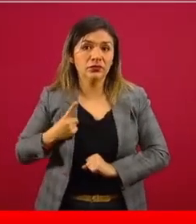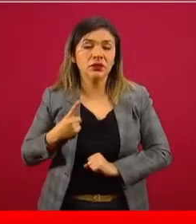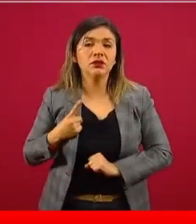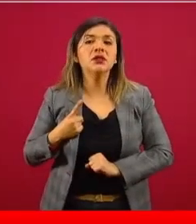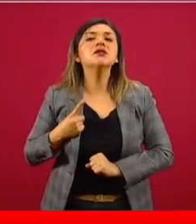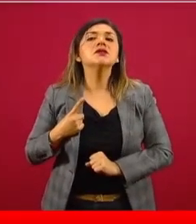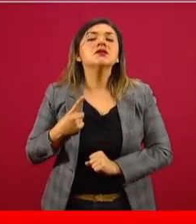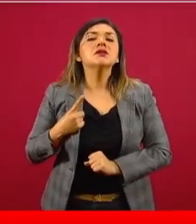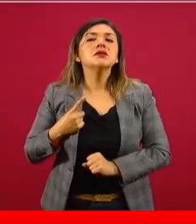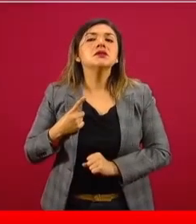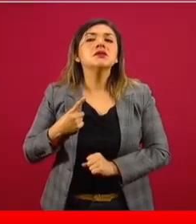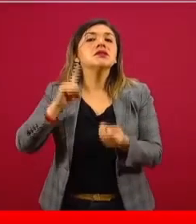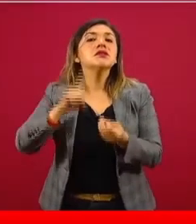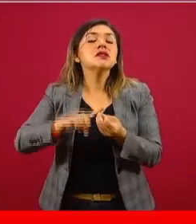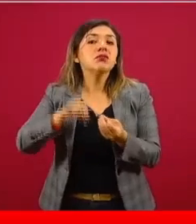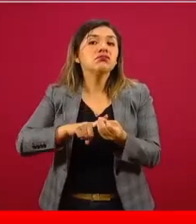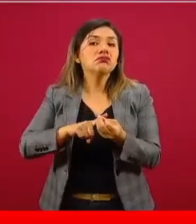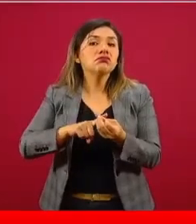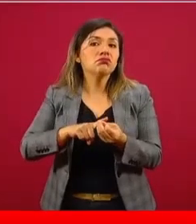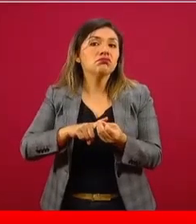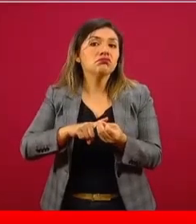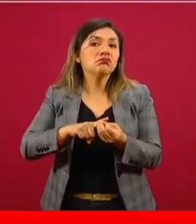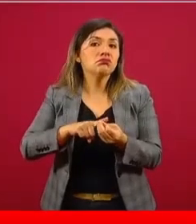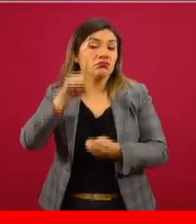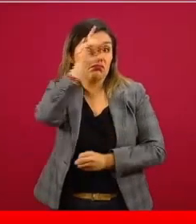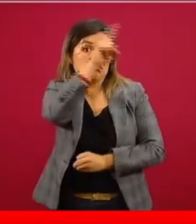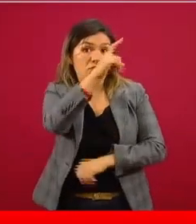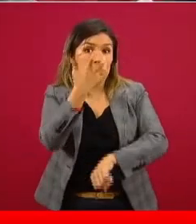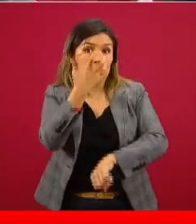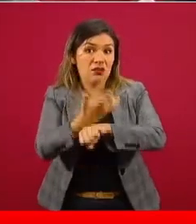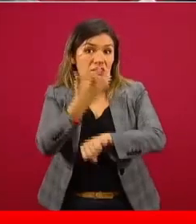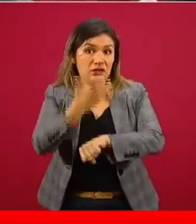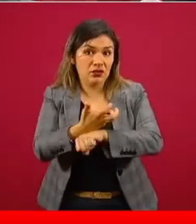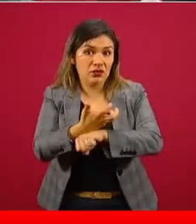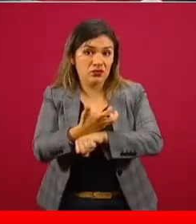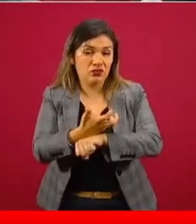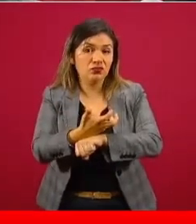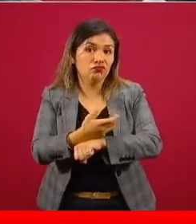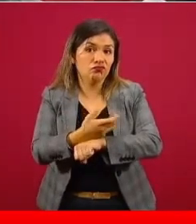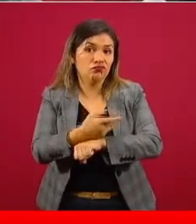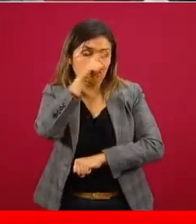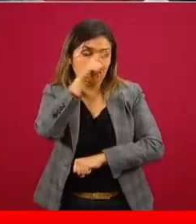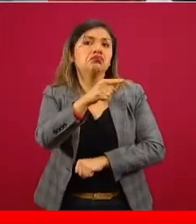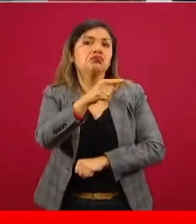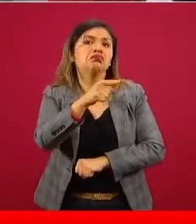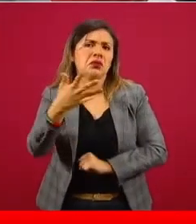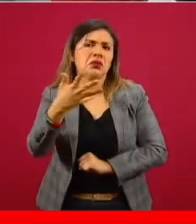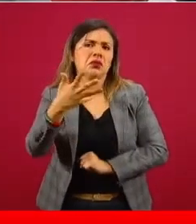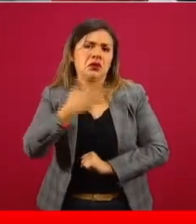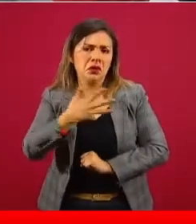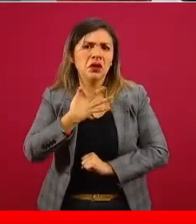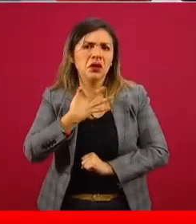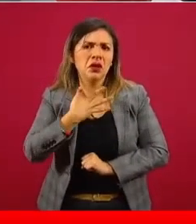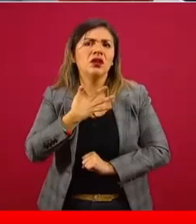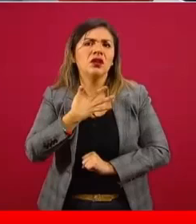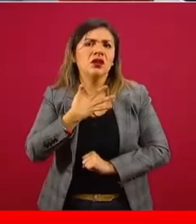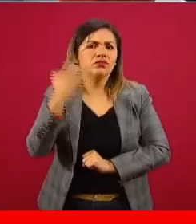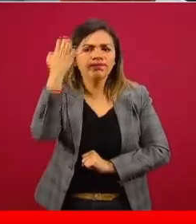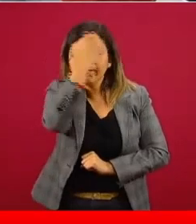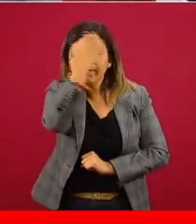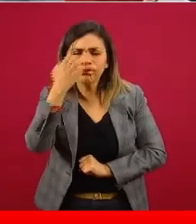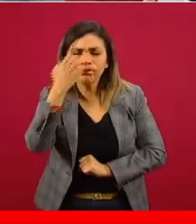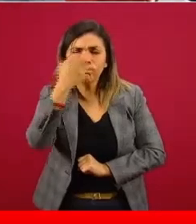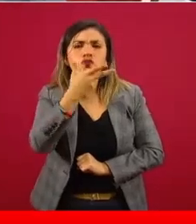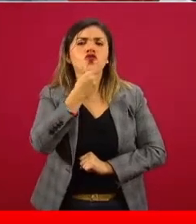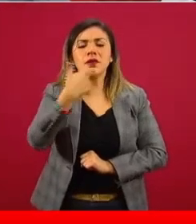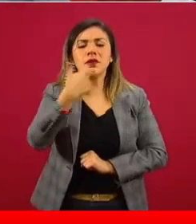a la autoridad de Estados Unidos. Ellos llevan el caso de García